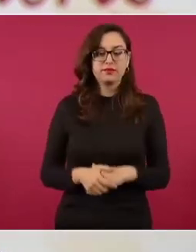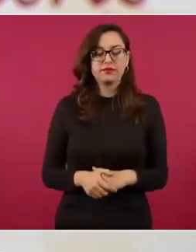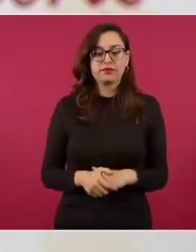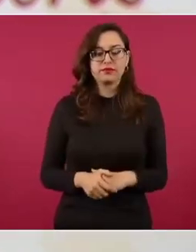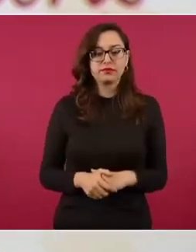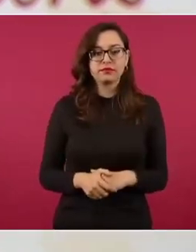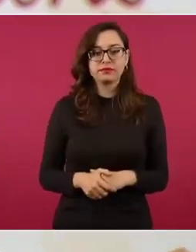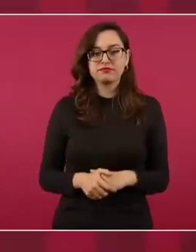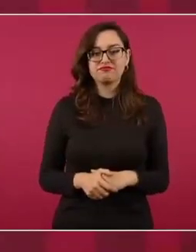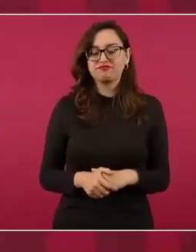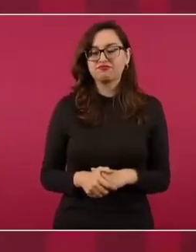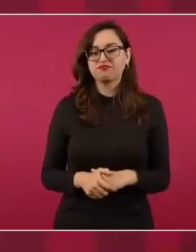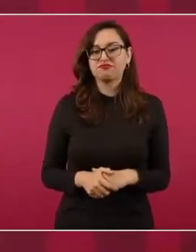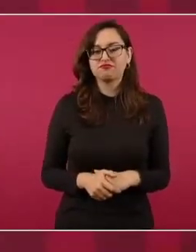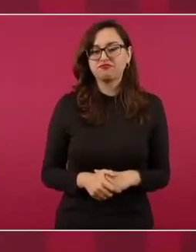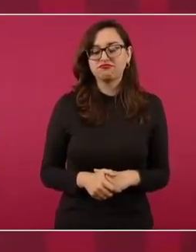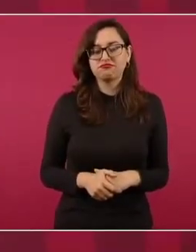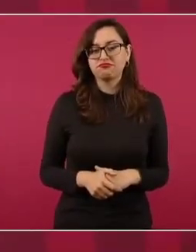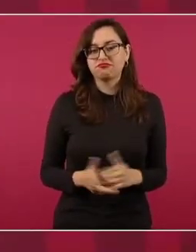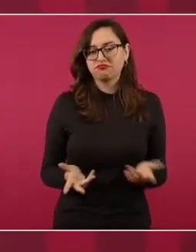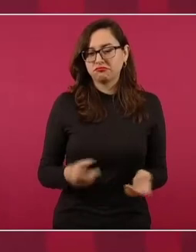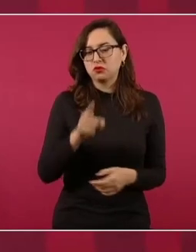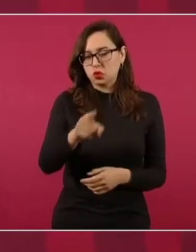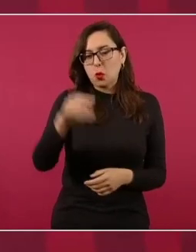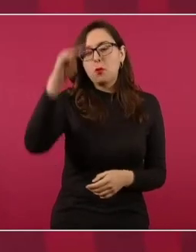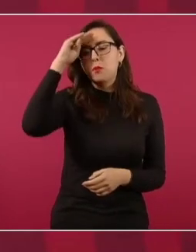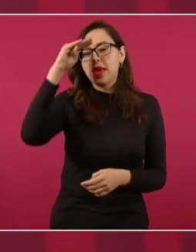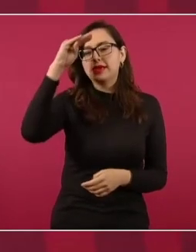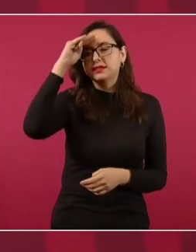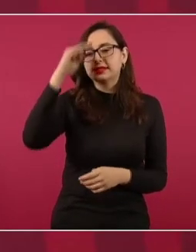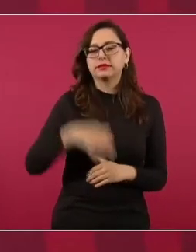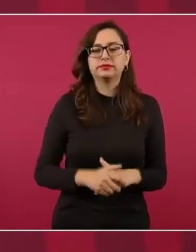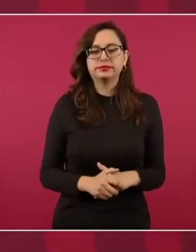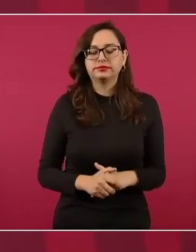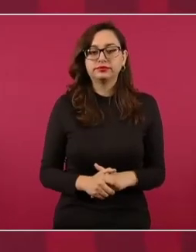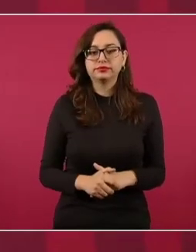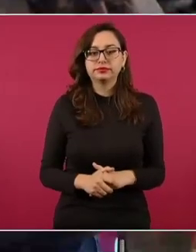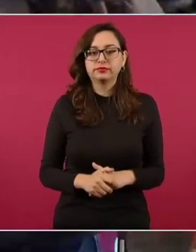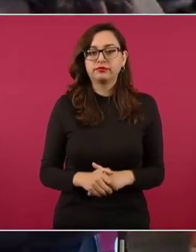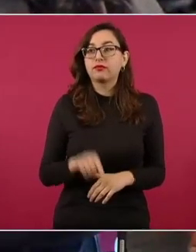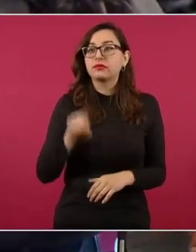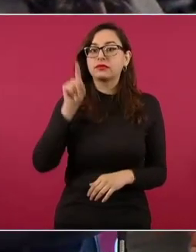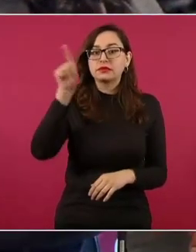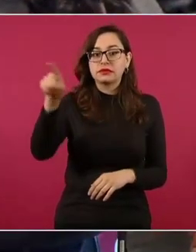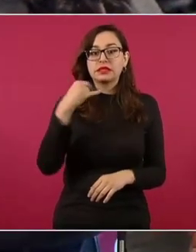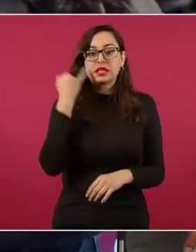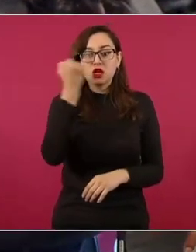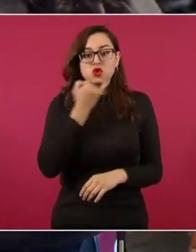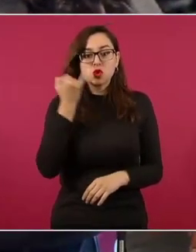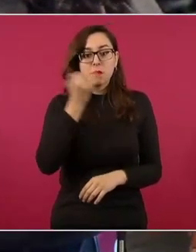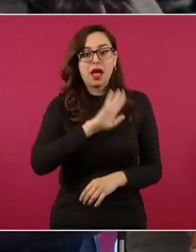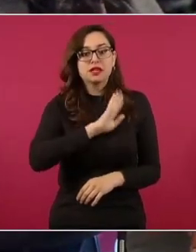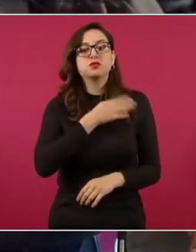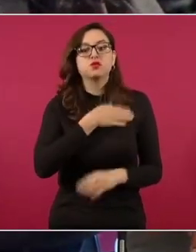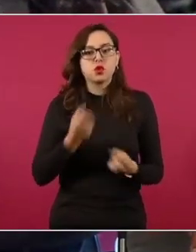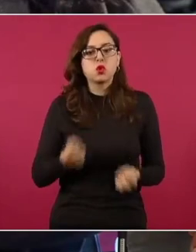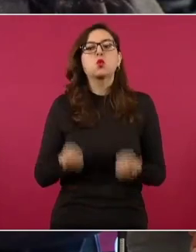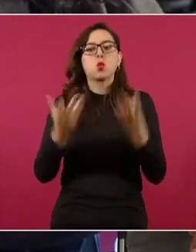¿Cuántas personas crees tú en Qatar que puedan manejar el idioma español? O sea, debe